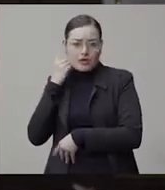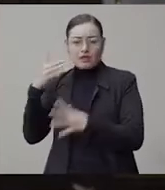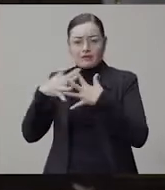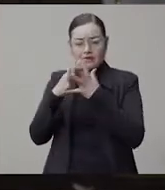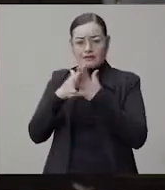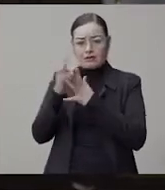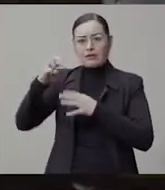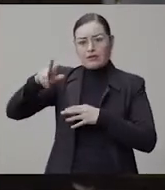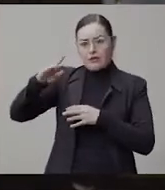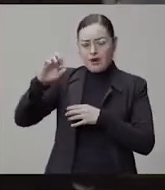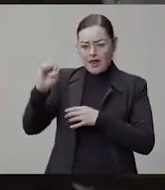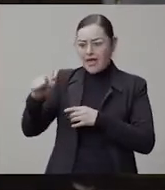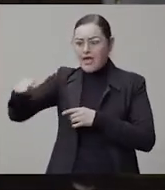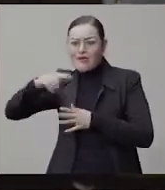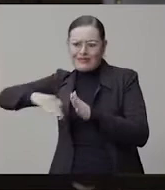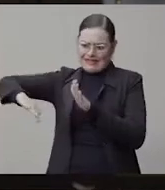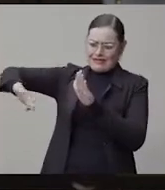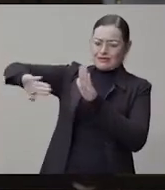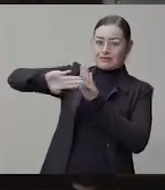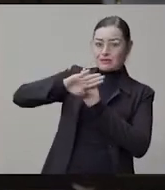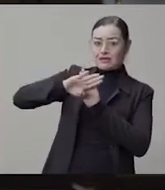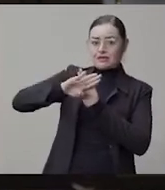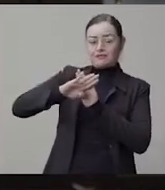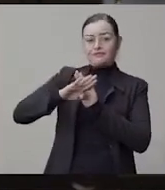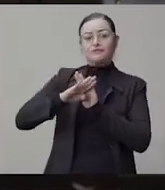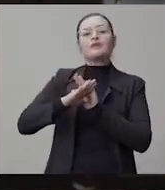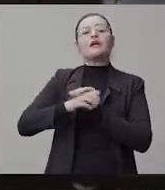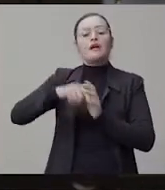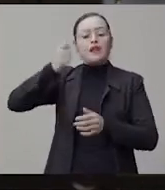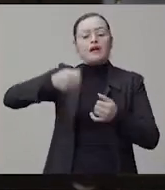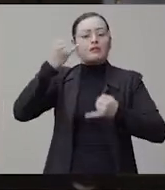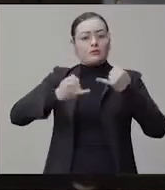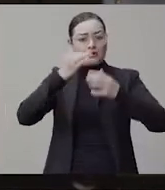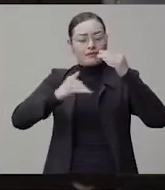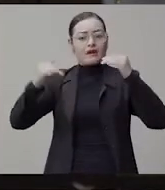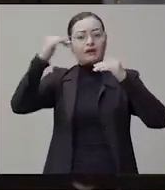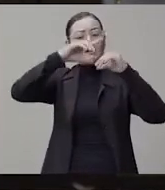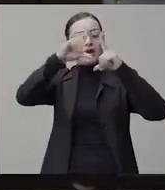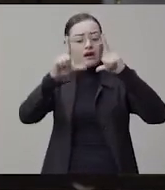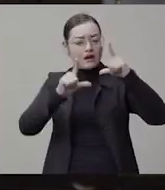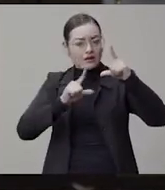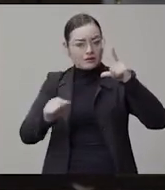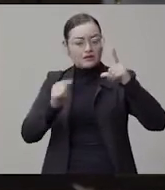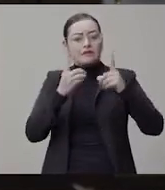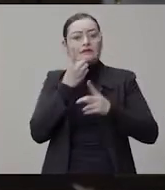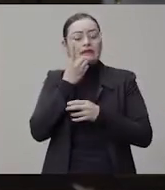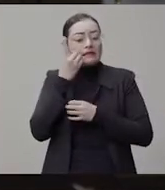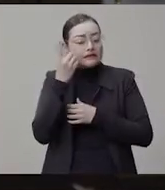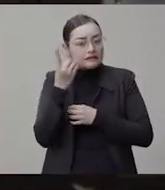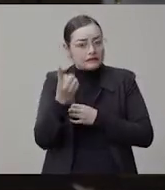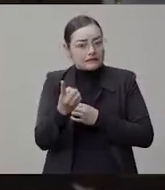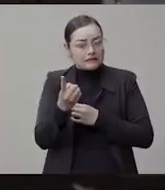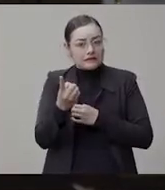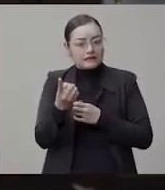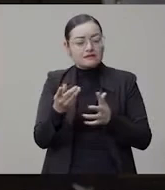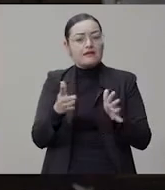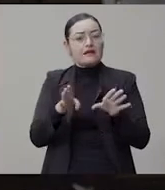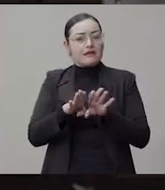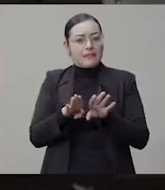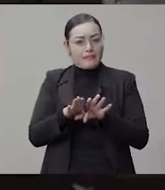diputados de morena promovieron en mi contra la suprema corte determinó que asiste la razón al poder ejecutivo